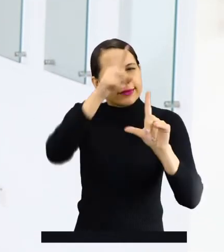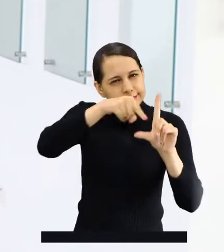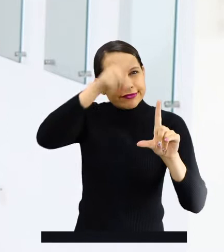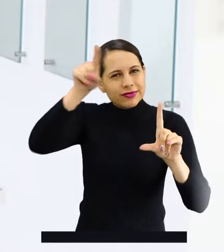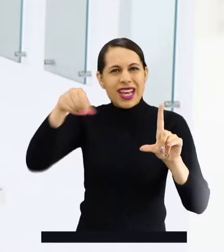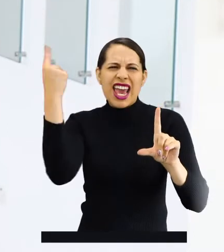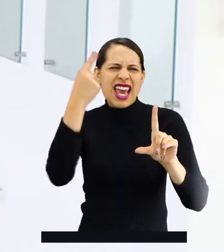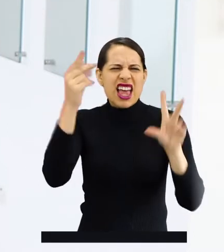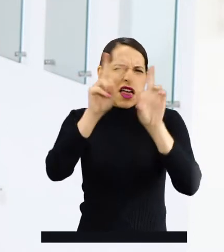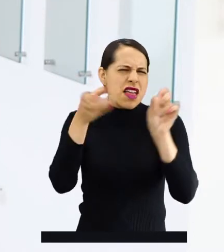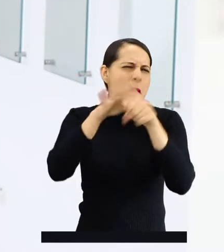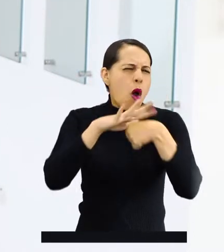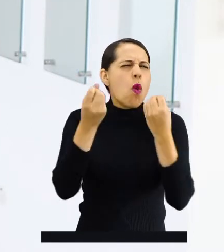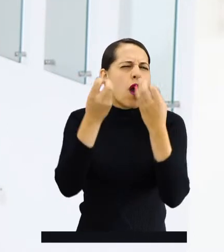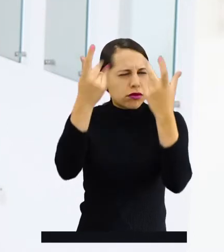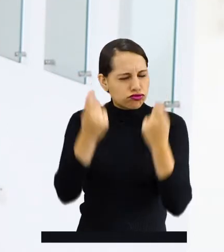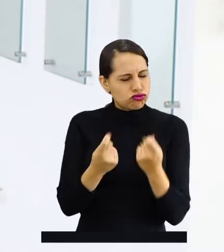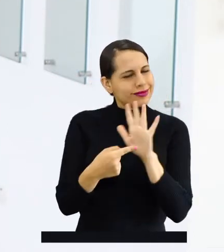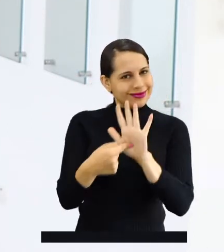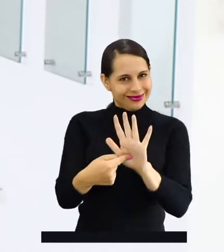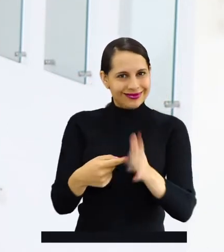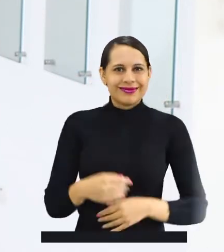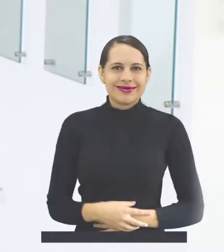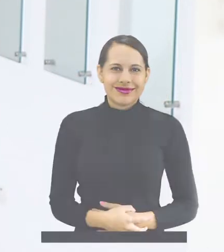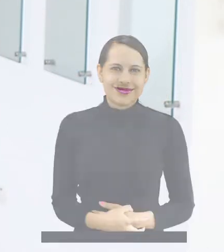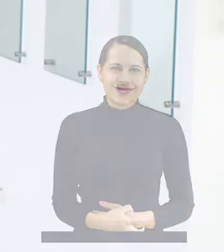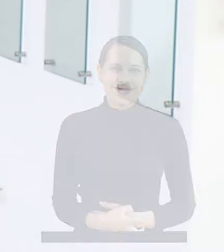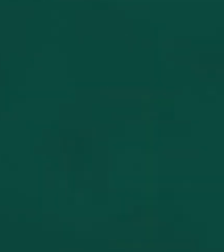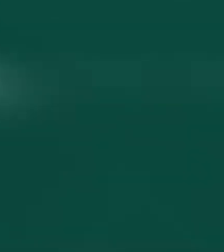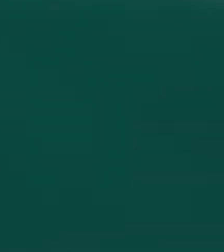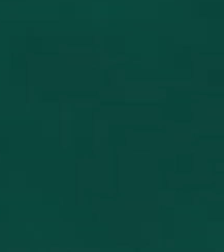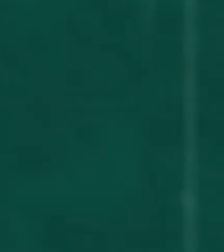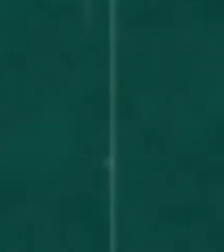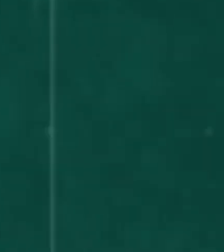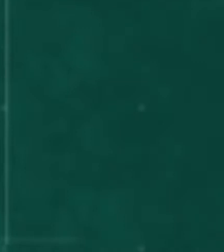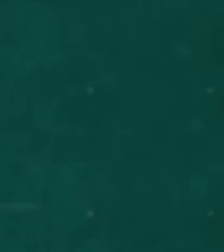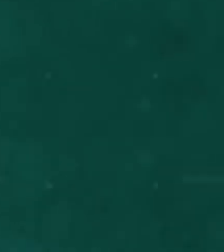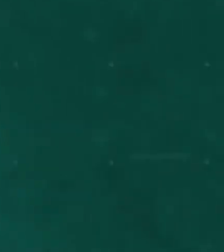siguientes cifras para ilustrar el estado general del país frente al COVID-19.